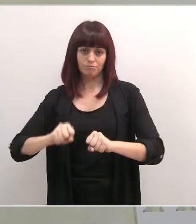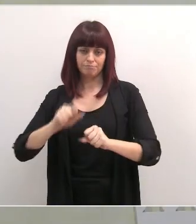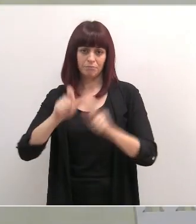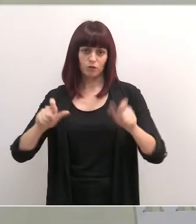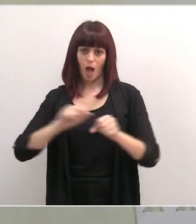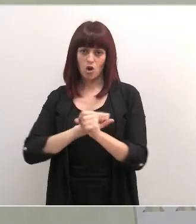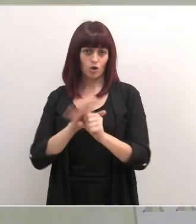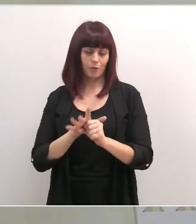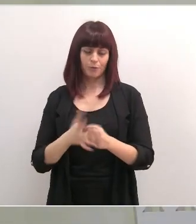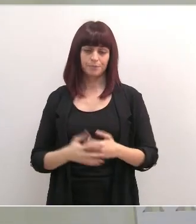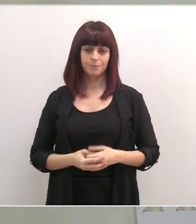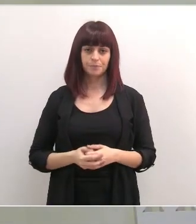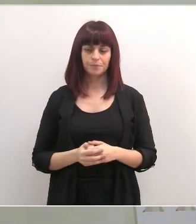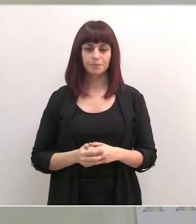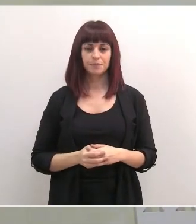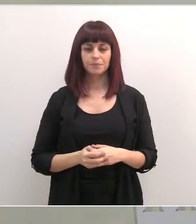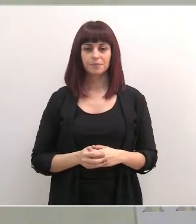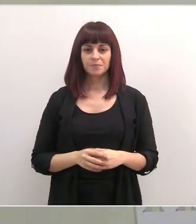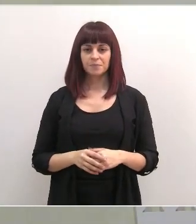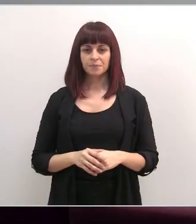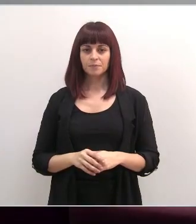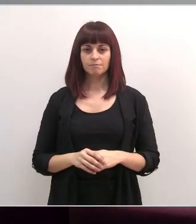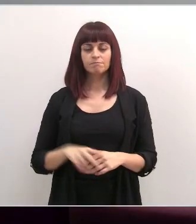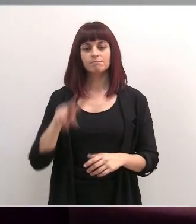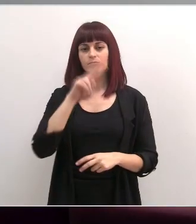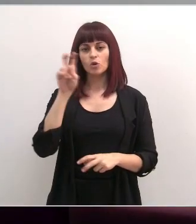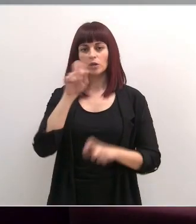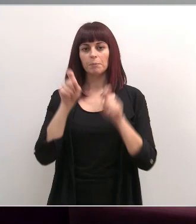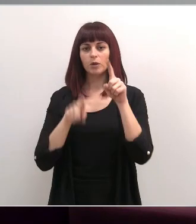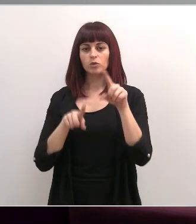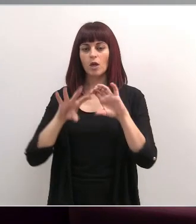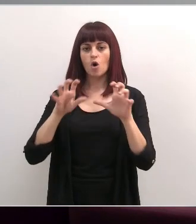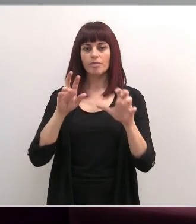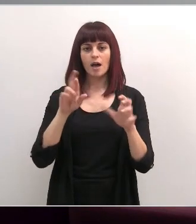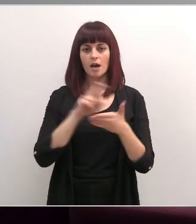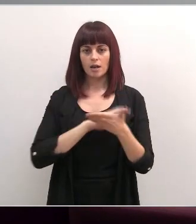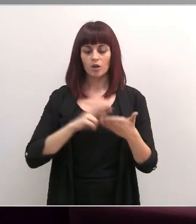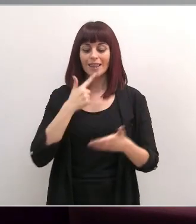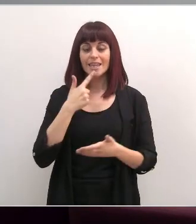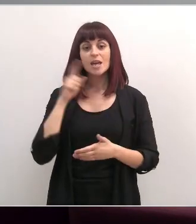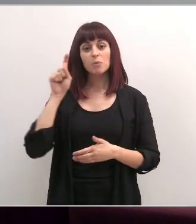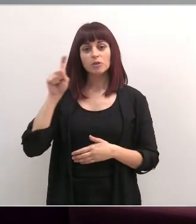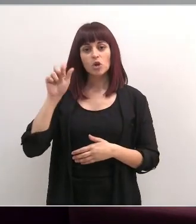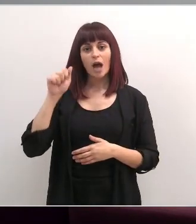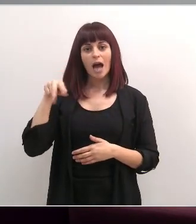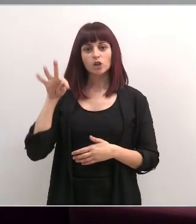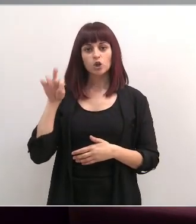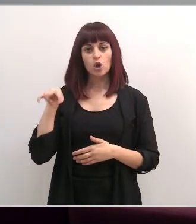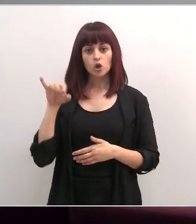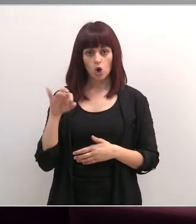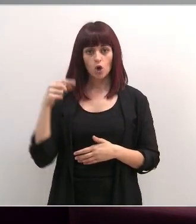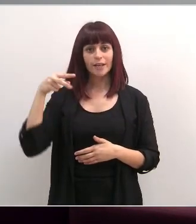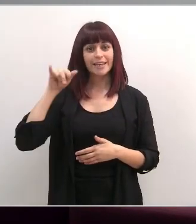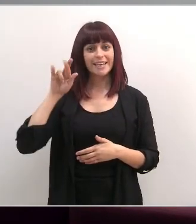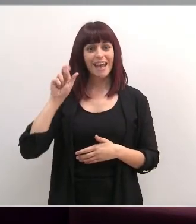tanto COVID como no COVID, ¿no? Otra pregunta de Onda Regional. Dice el profesor Antonio Guirao que la estabilización de esta